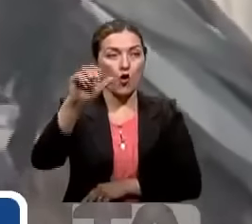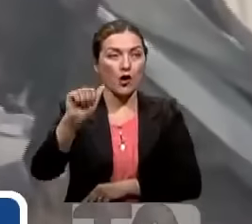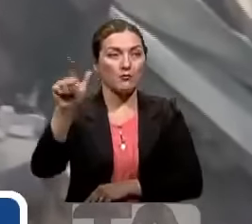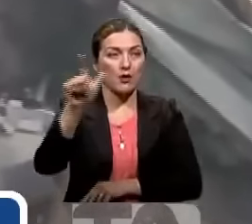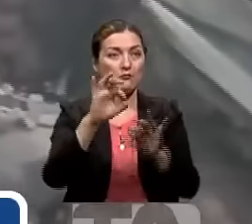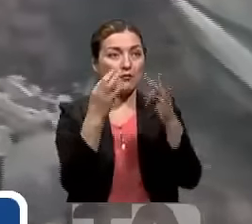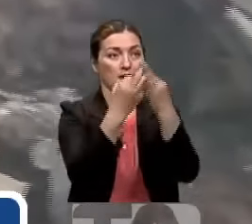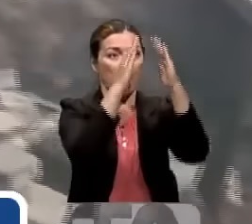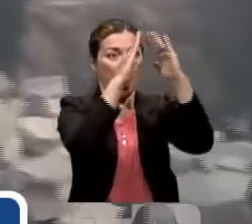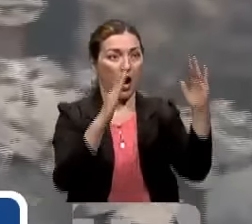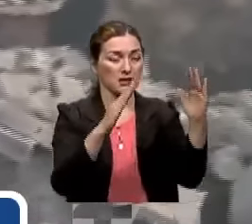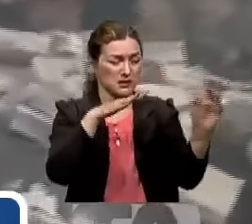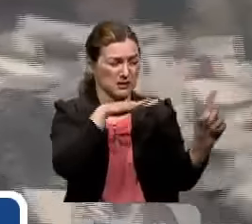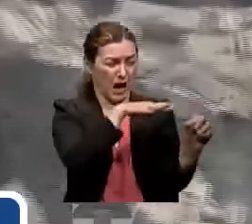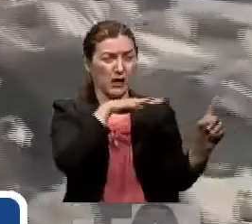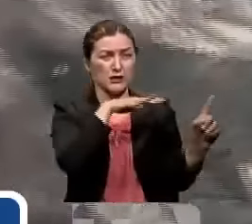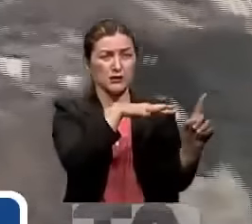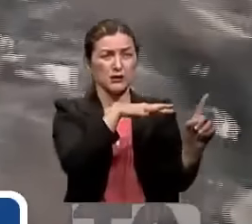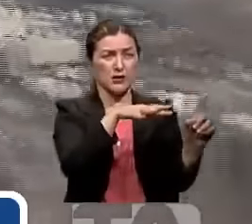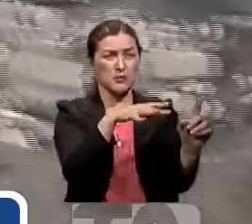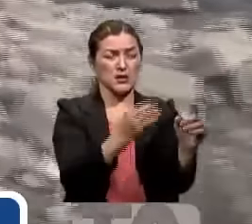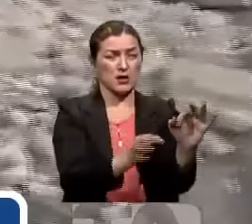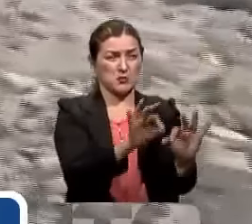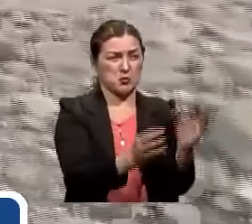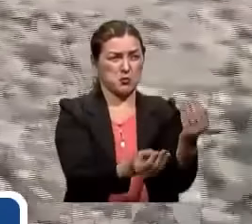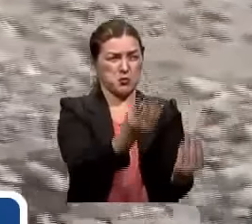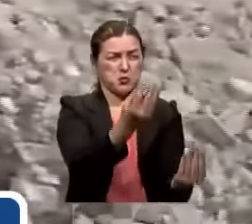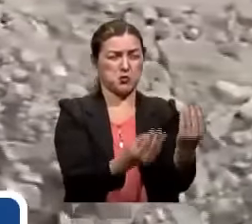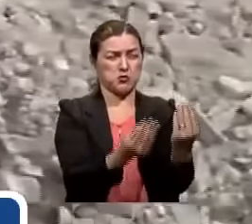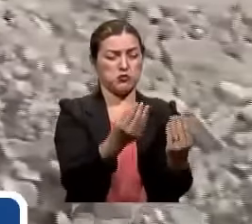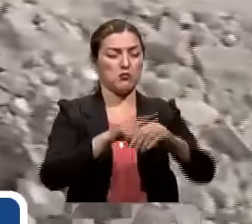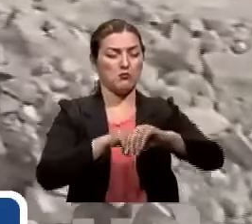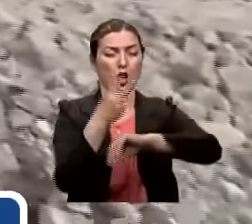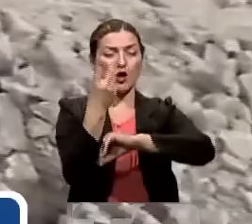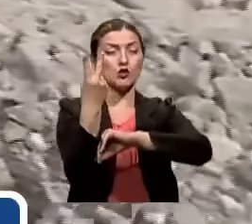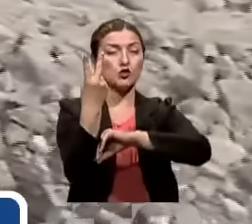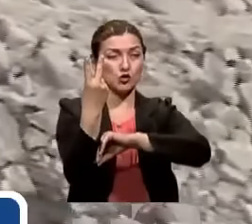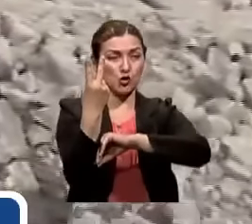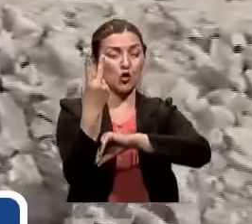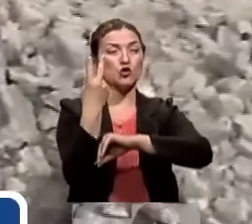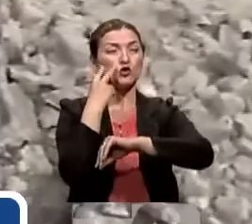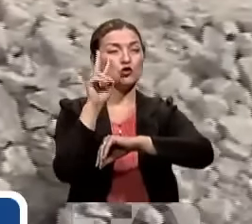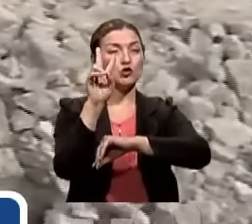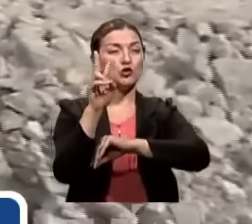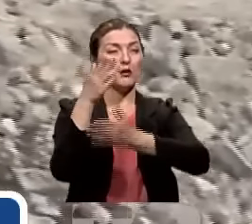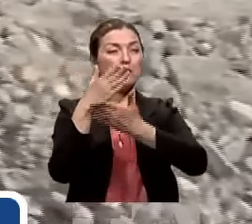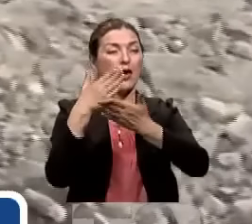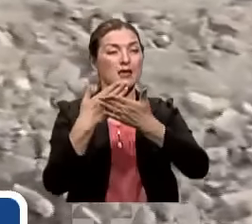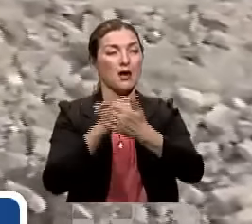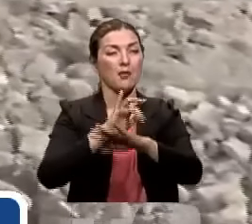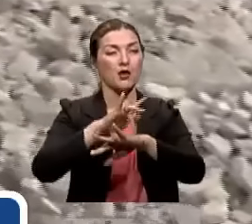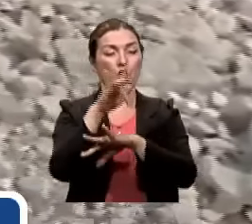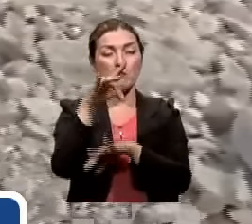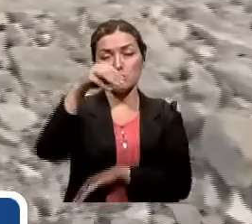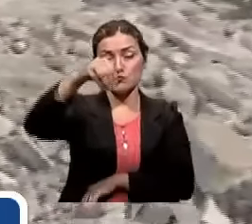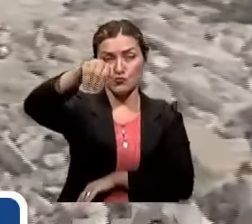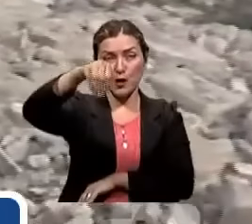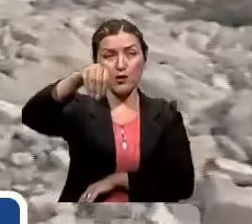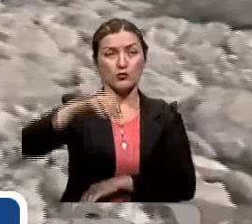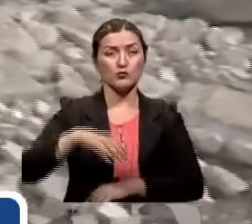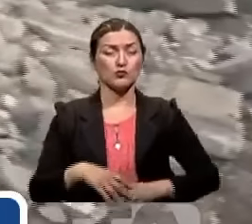esta familia, la cual fue atacada cerca de las 2:30 de la madrugada de este miércoles, según lo que se conoce